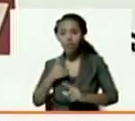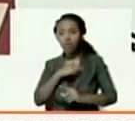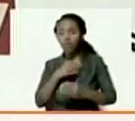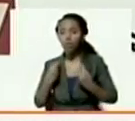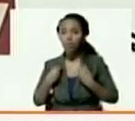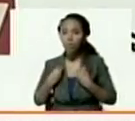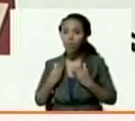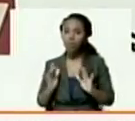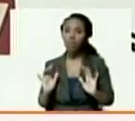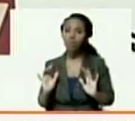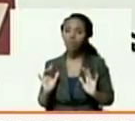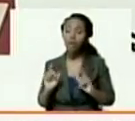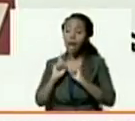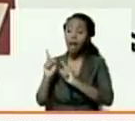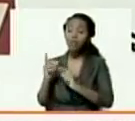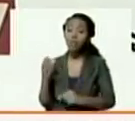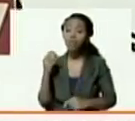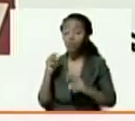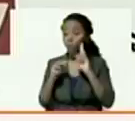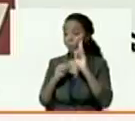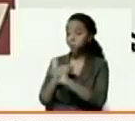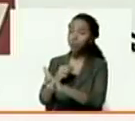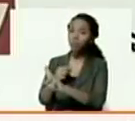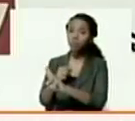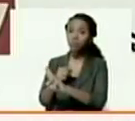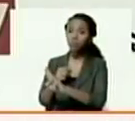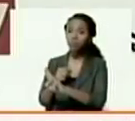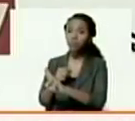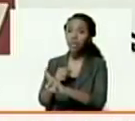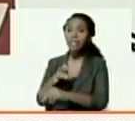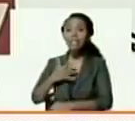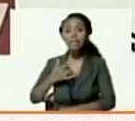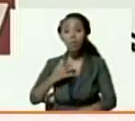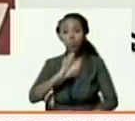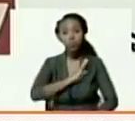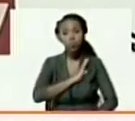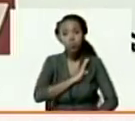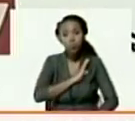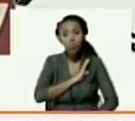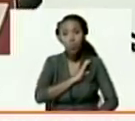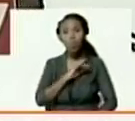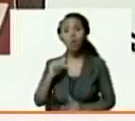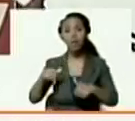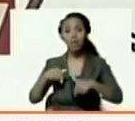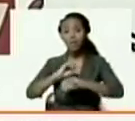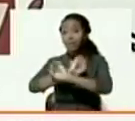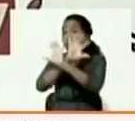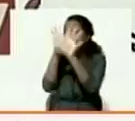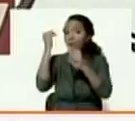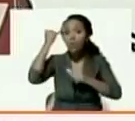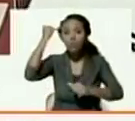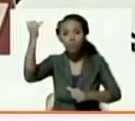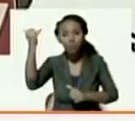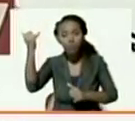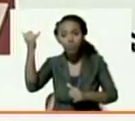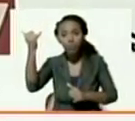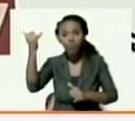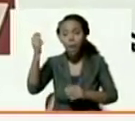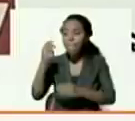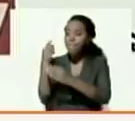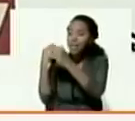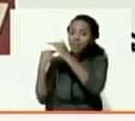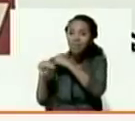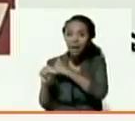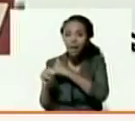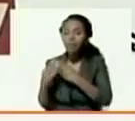viviendo. Y eso tiene mucho que ver con el sentido de pertenencia, con la claridad ideológica, con el mensaje